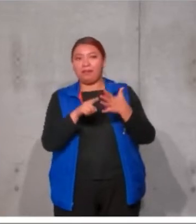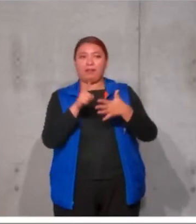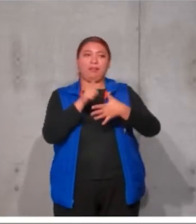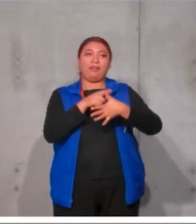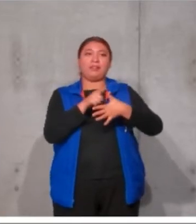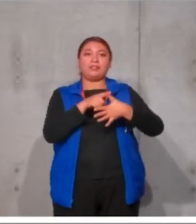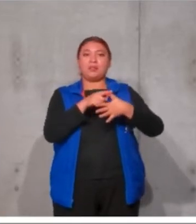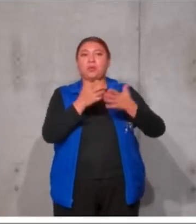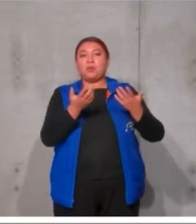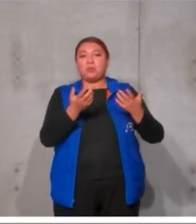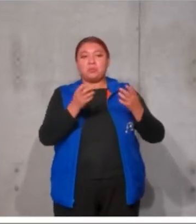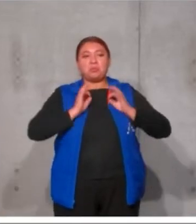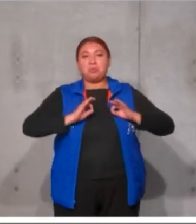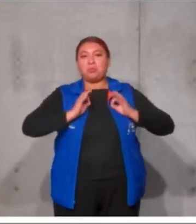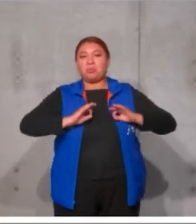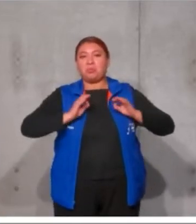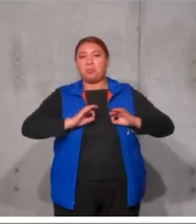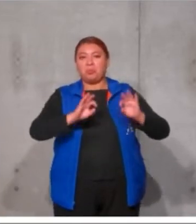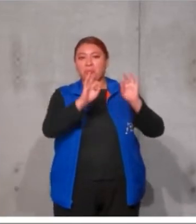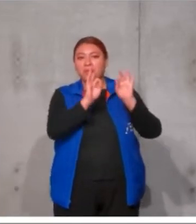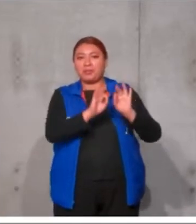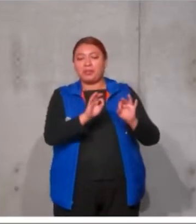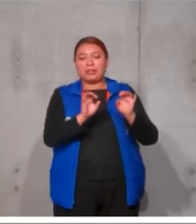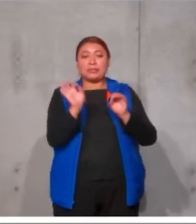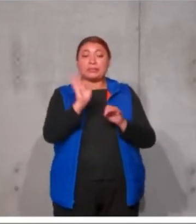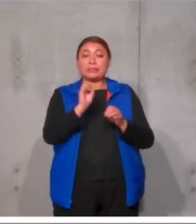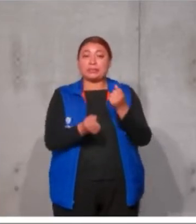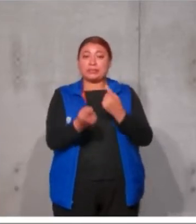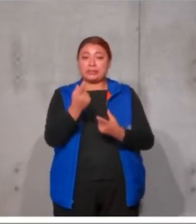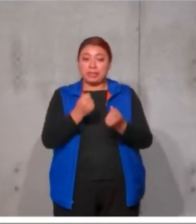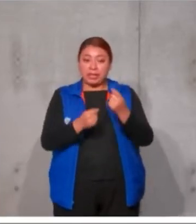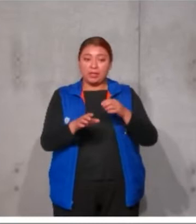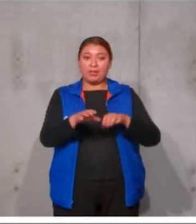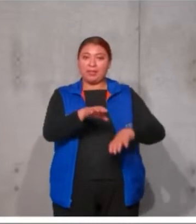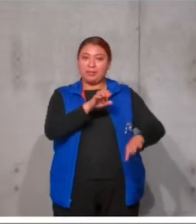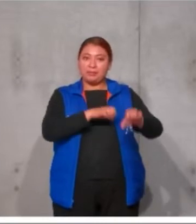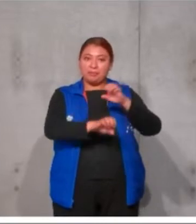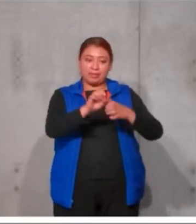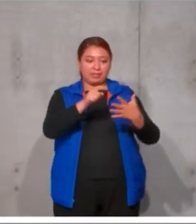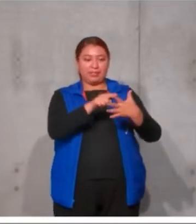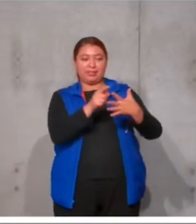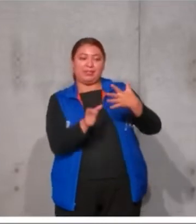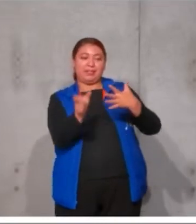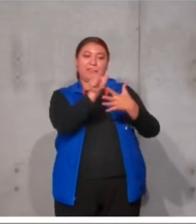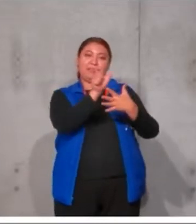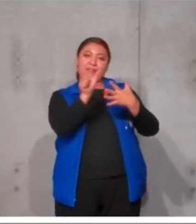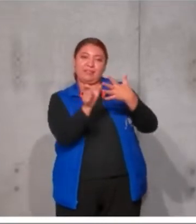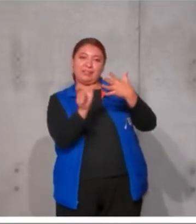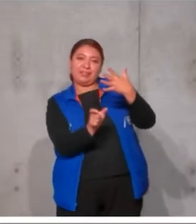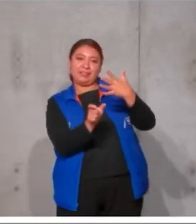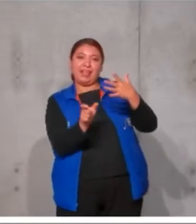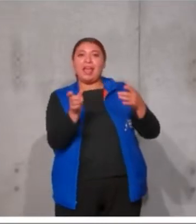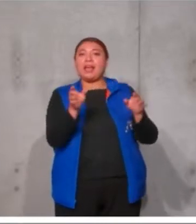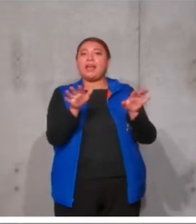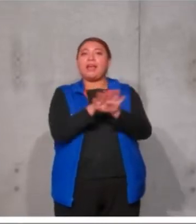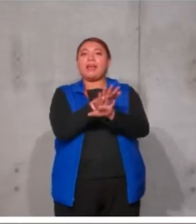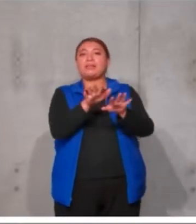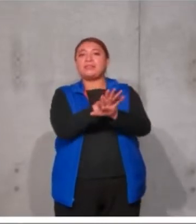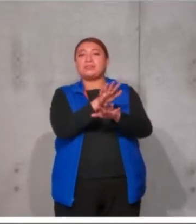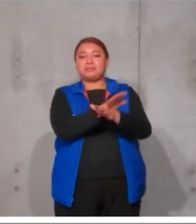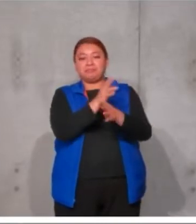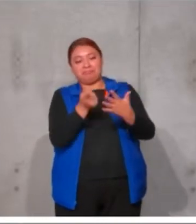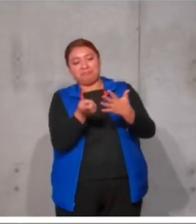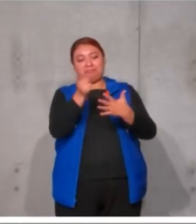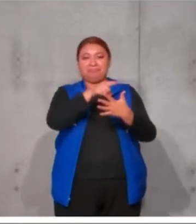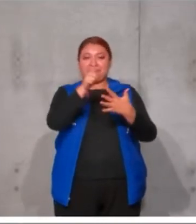4 y a lo mejor la calidad del 5, ¿no? O puede ser que para una empresa la calidad sea el número 1 y luego el clima